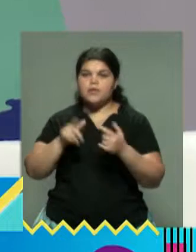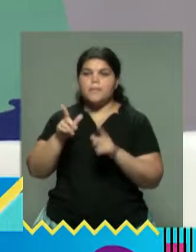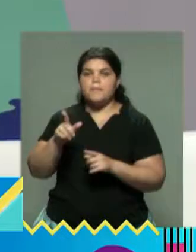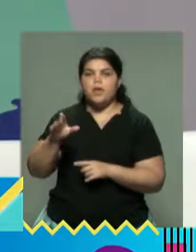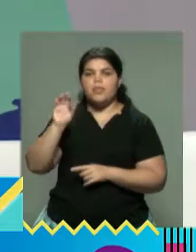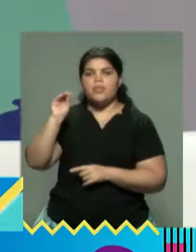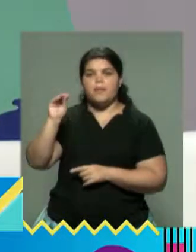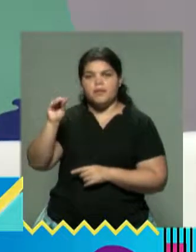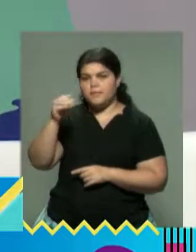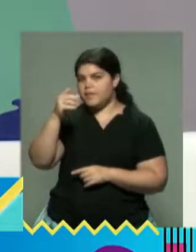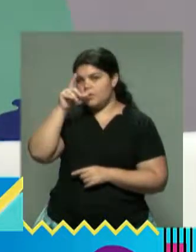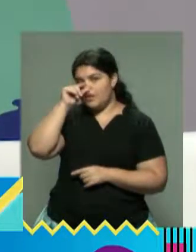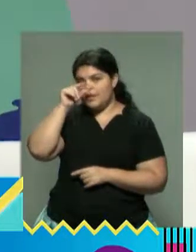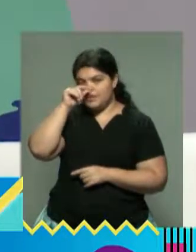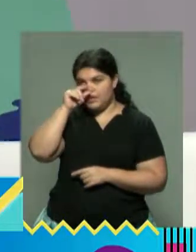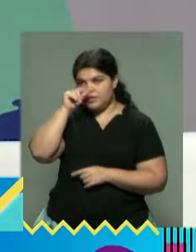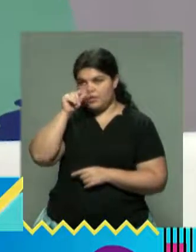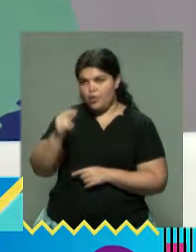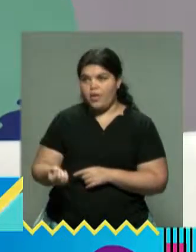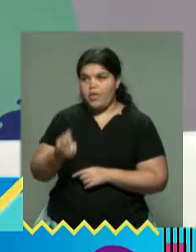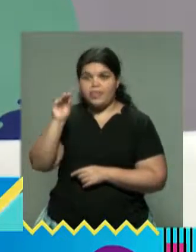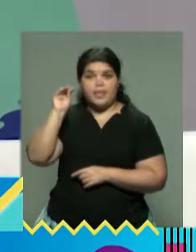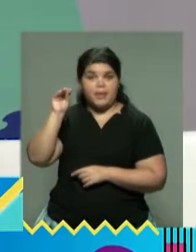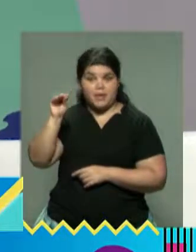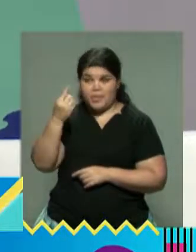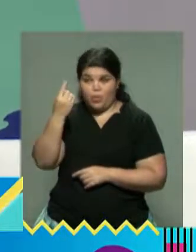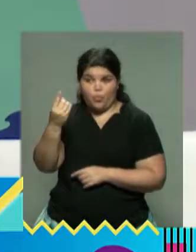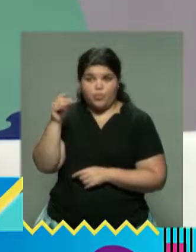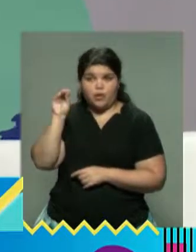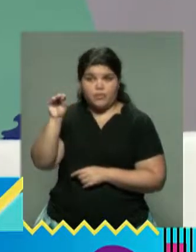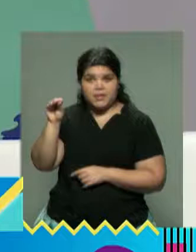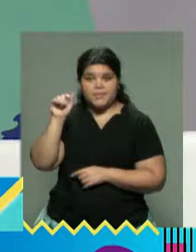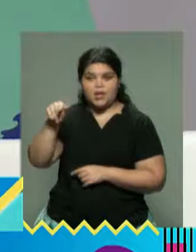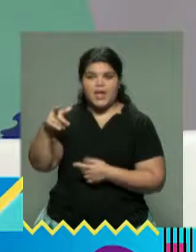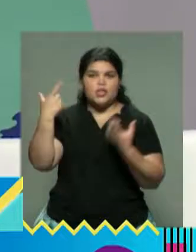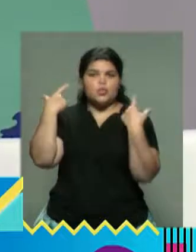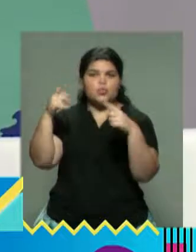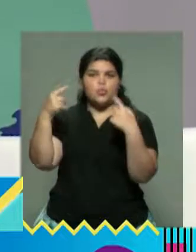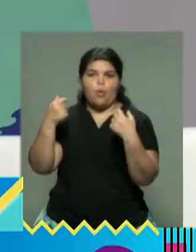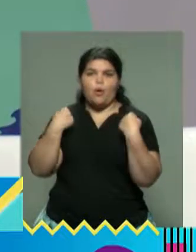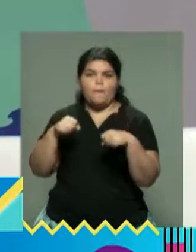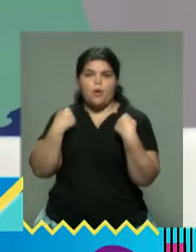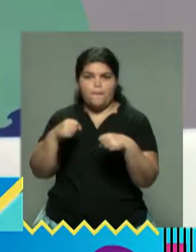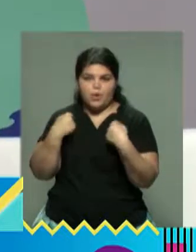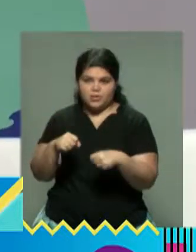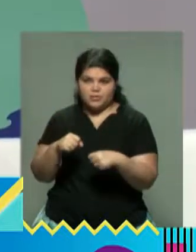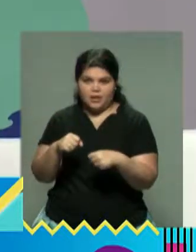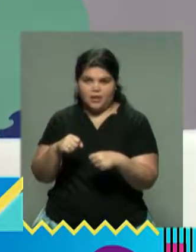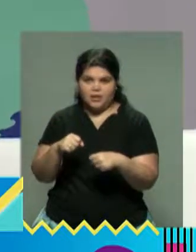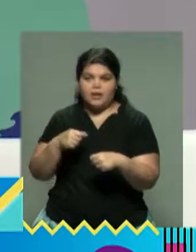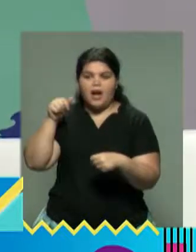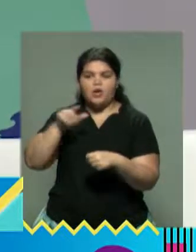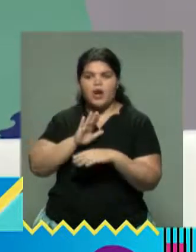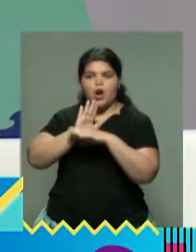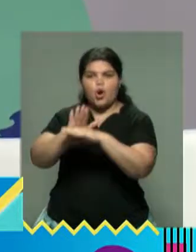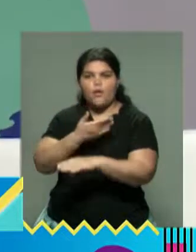Las Heras, un departamento que lleva las mayores actividades de deporte extremo. ¿Cómo se encuentra el Estado apoyando a